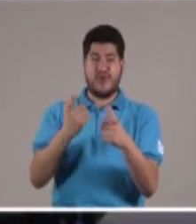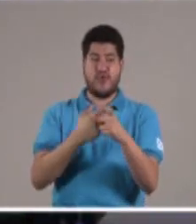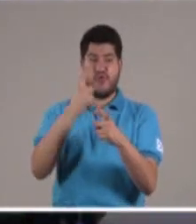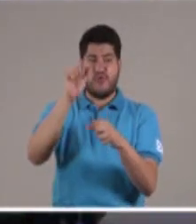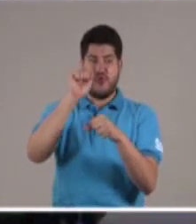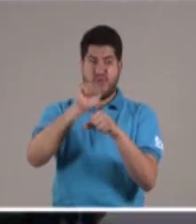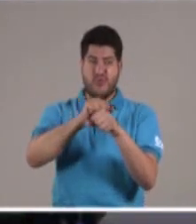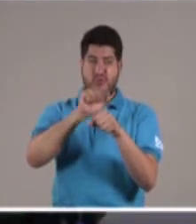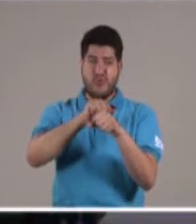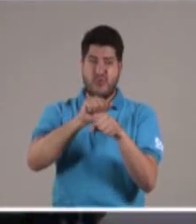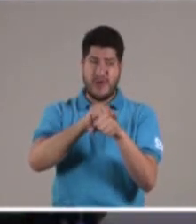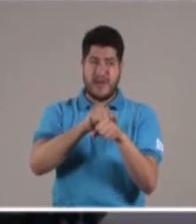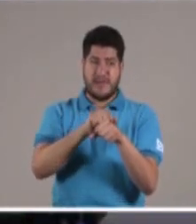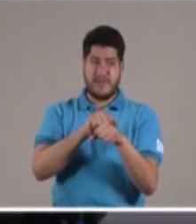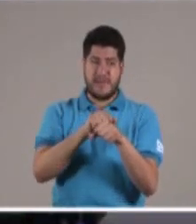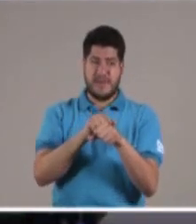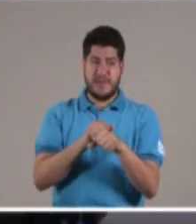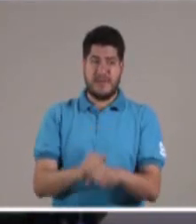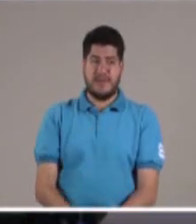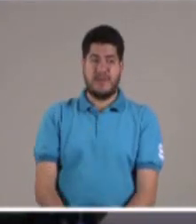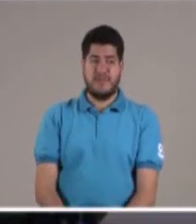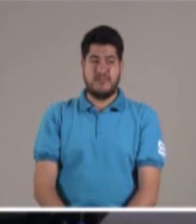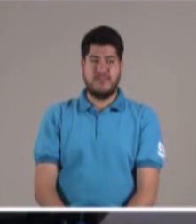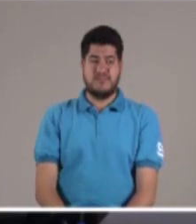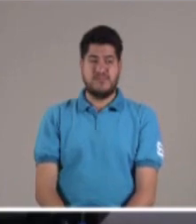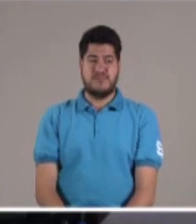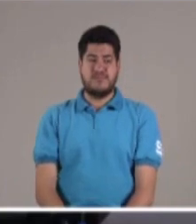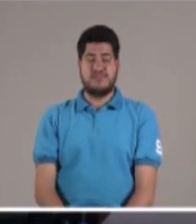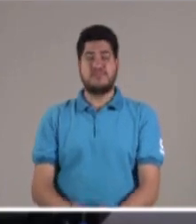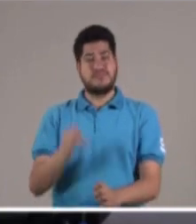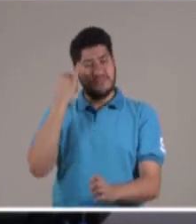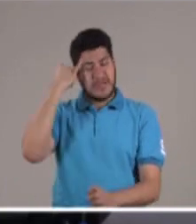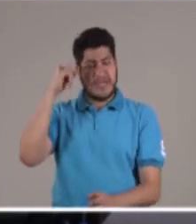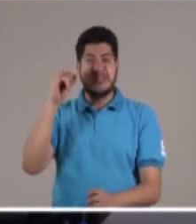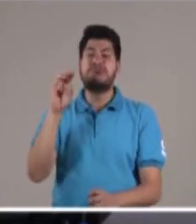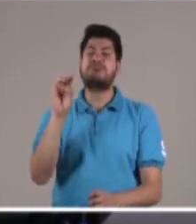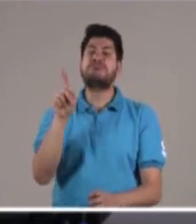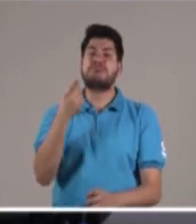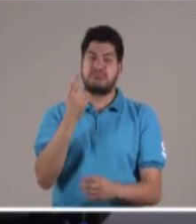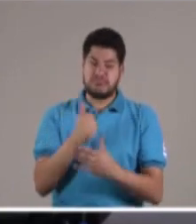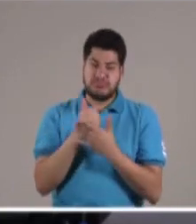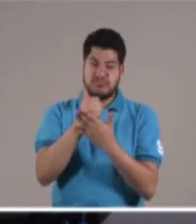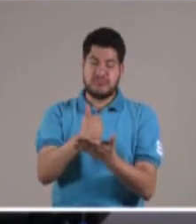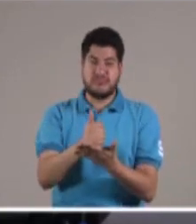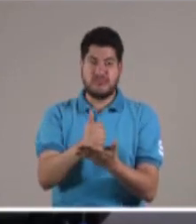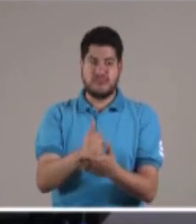Imagínese esos quién los acaba de ir